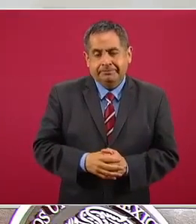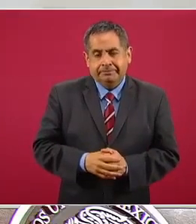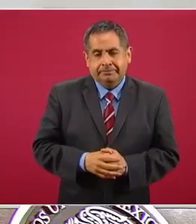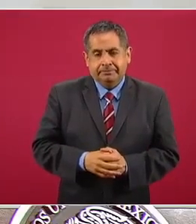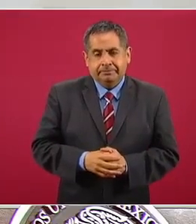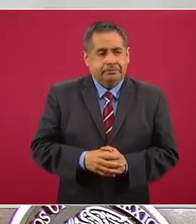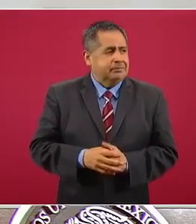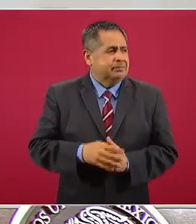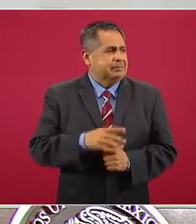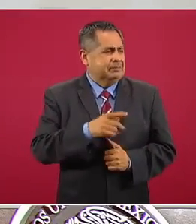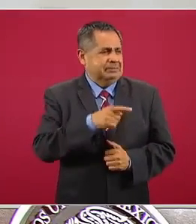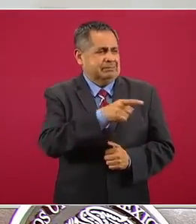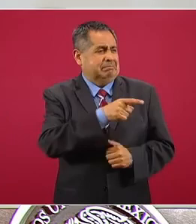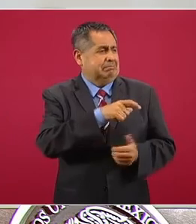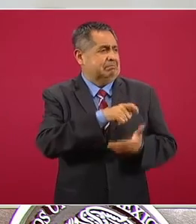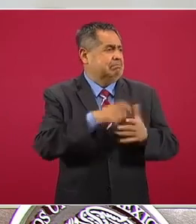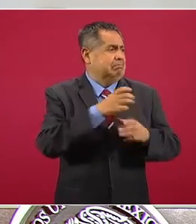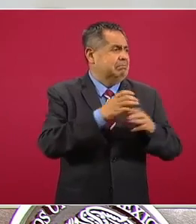lo superfluo,